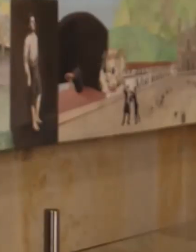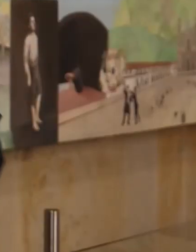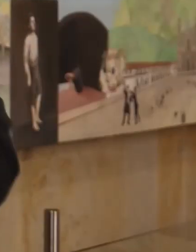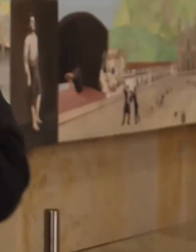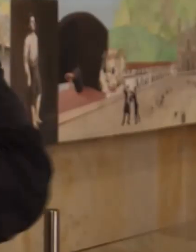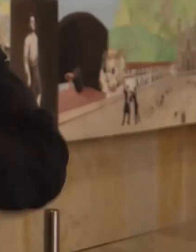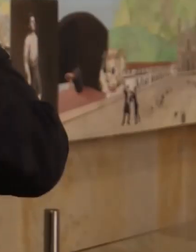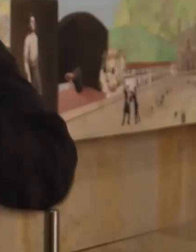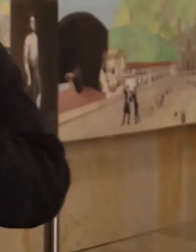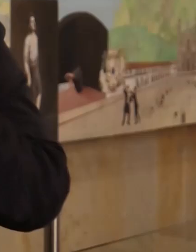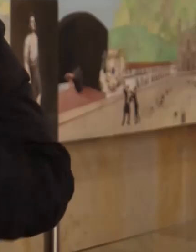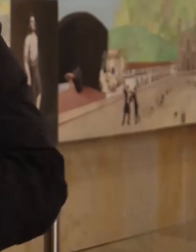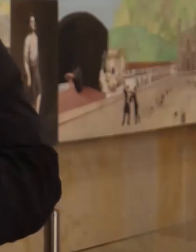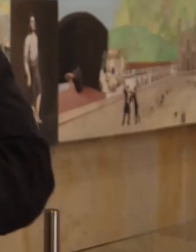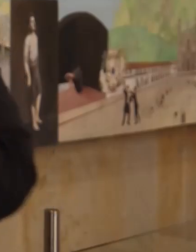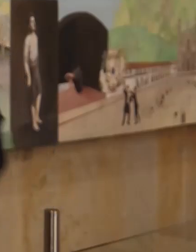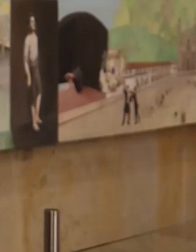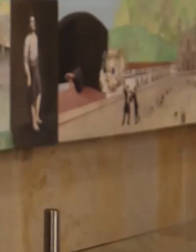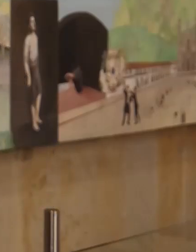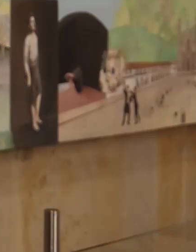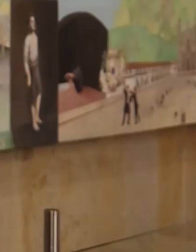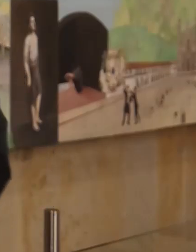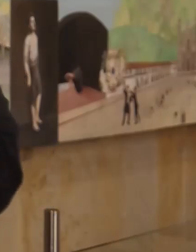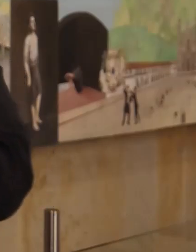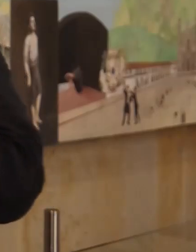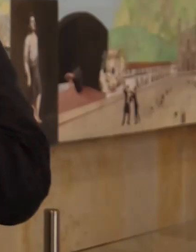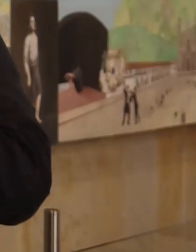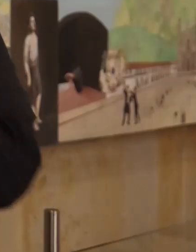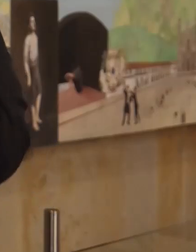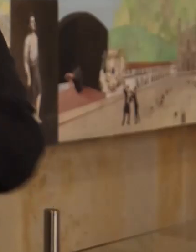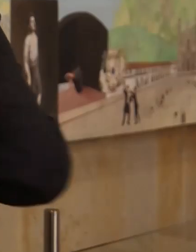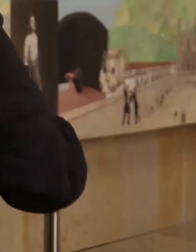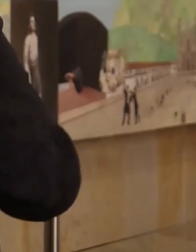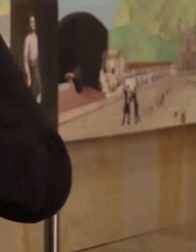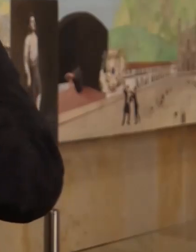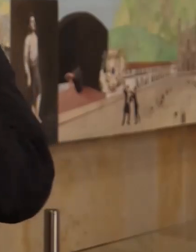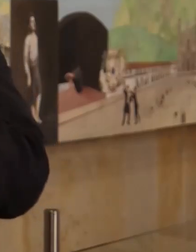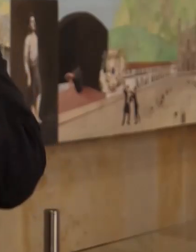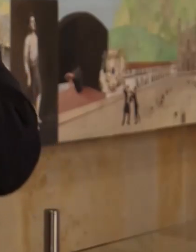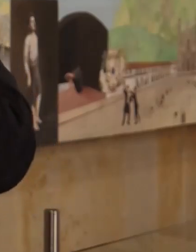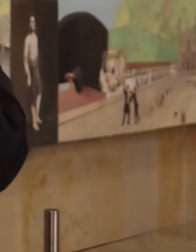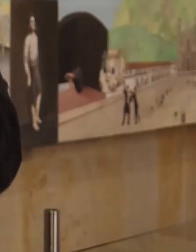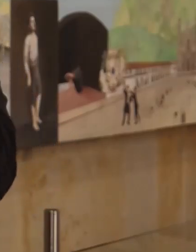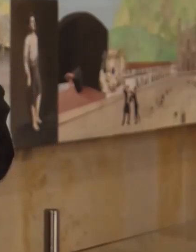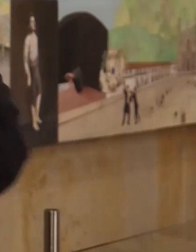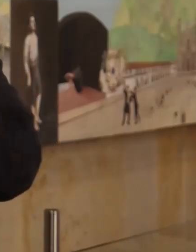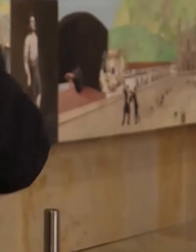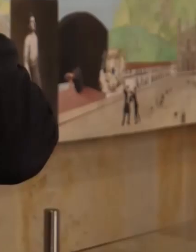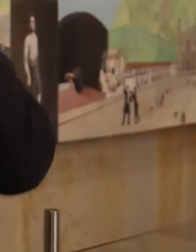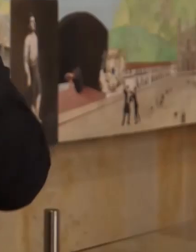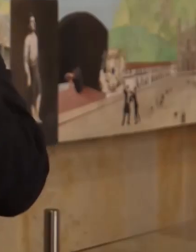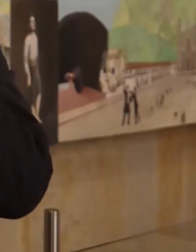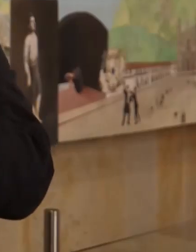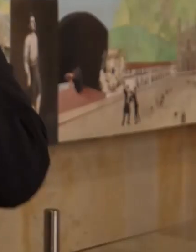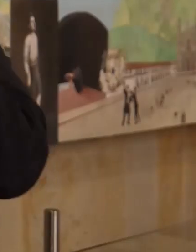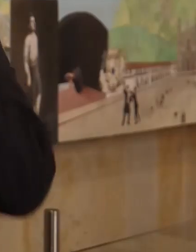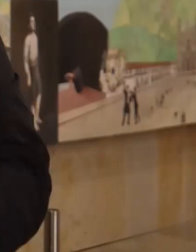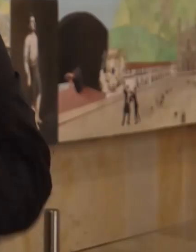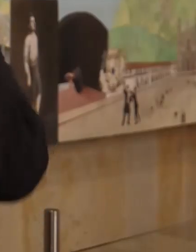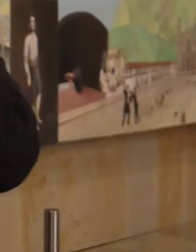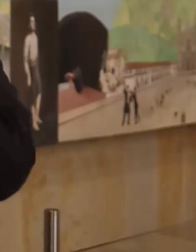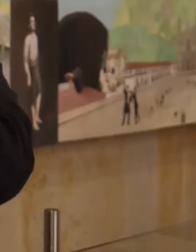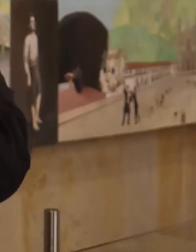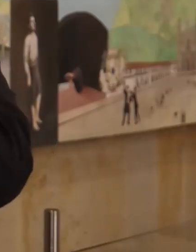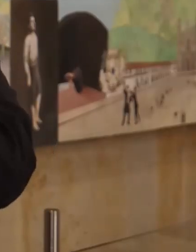Quiero agradecer a todas las secretarías y a la Gobernación de Cundinamarca por darme la oportunidad de ser el formador en este taller.